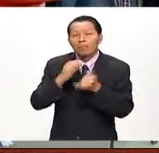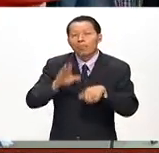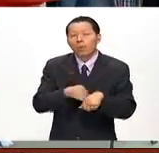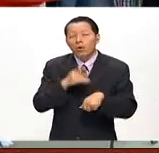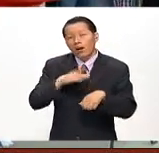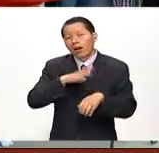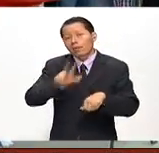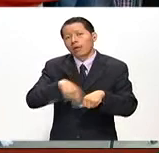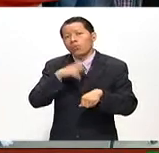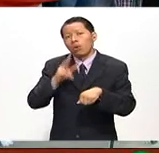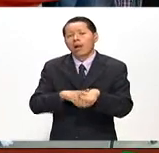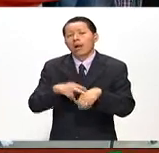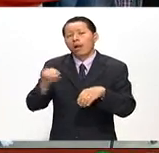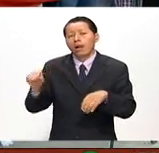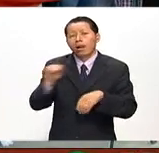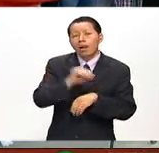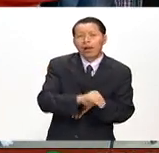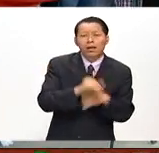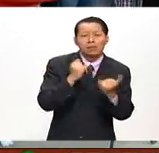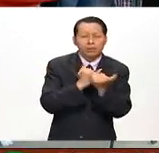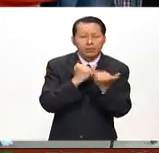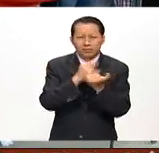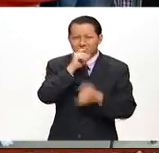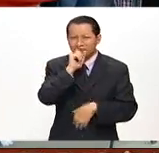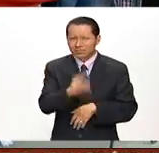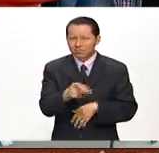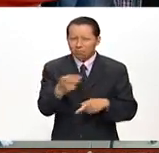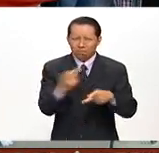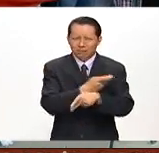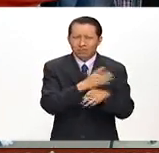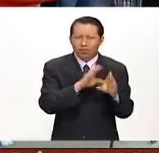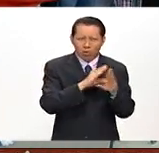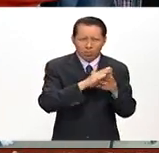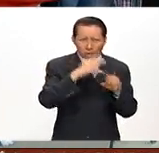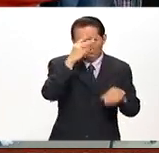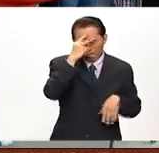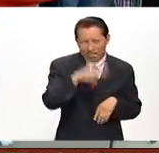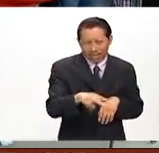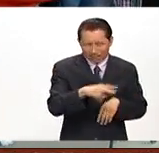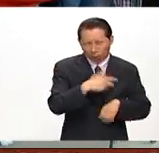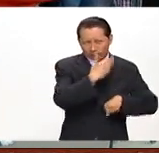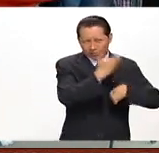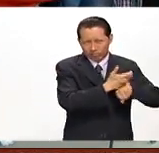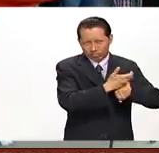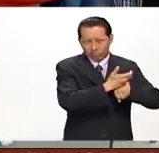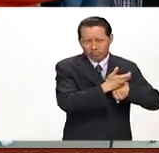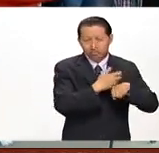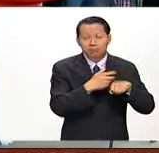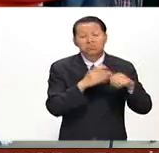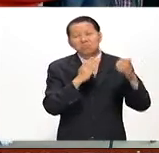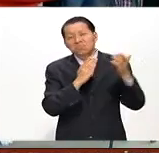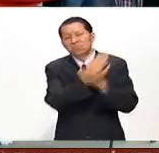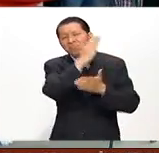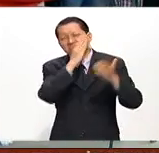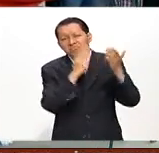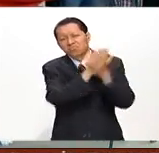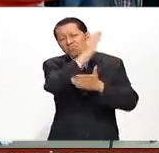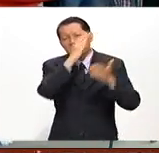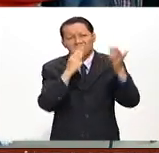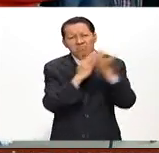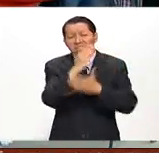de manera natural, a ellos les pasa algo muy parecido a lo que nos pasa a los mexicanos con los Estados Unidos. Son flujos migratorios